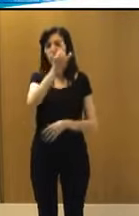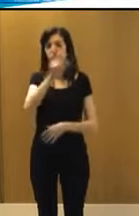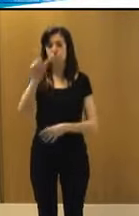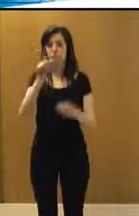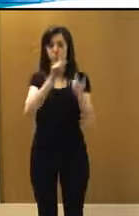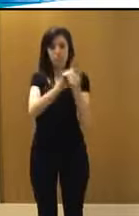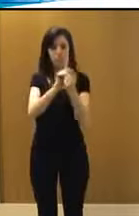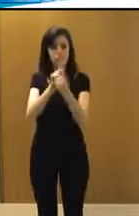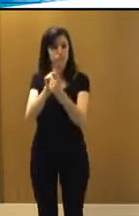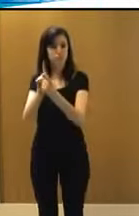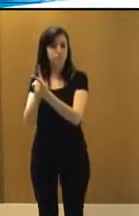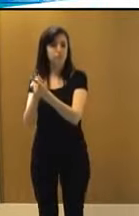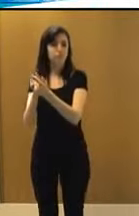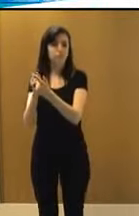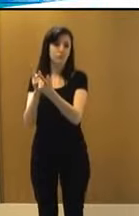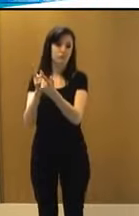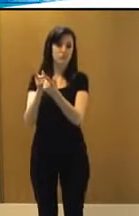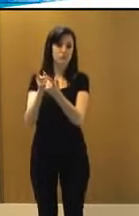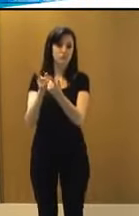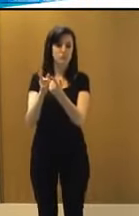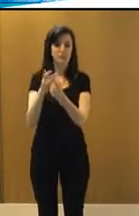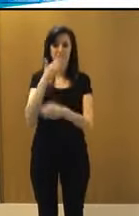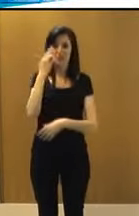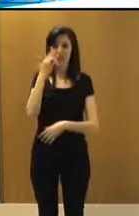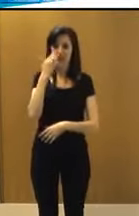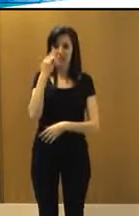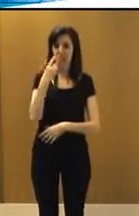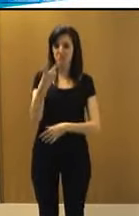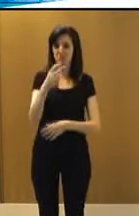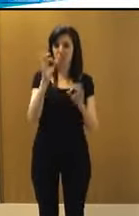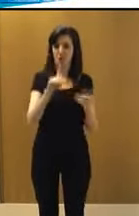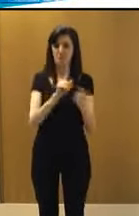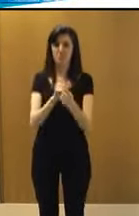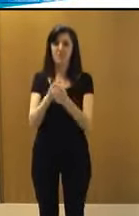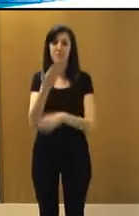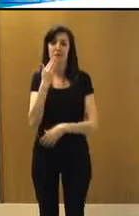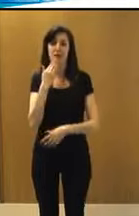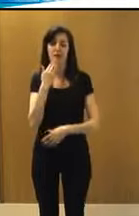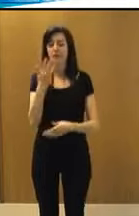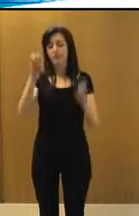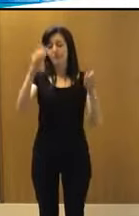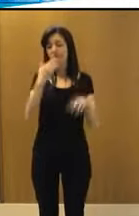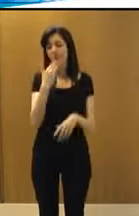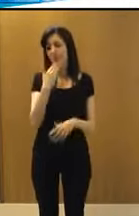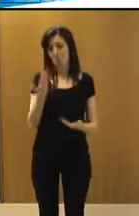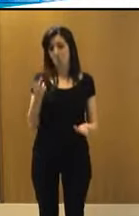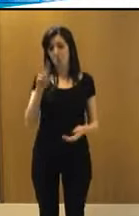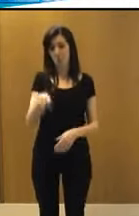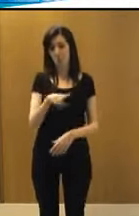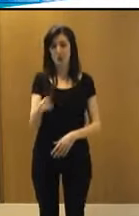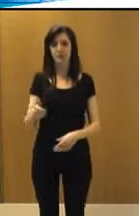encontrarse con gente de su mismo interés. Y no es tanto tema de edad, es un tema de